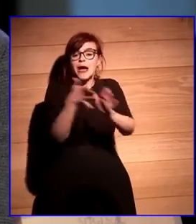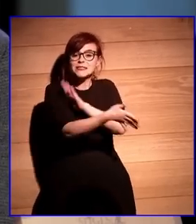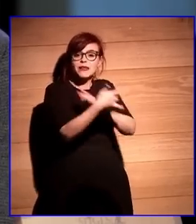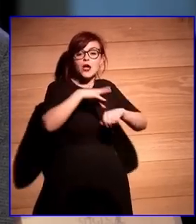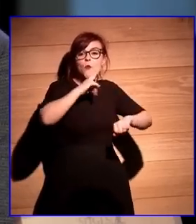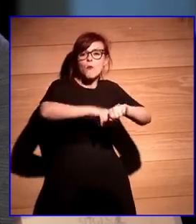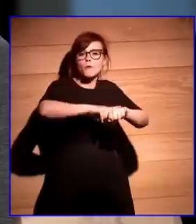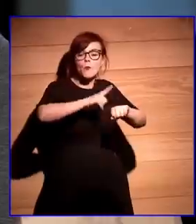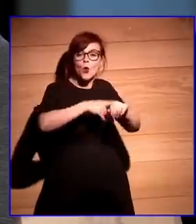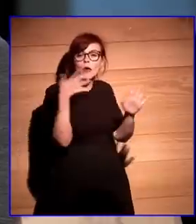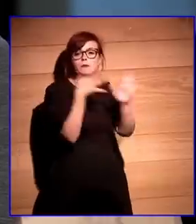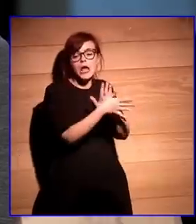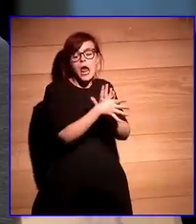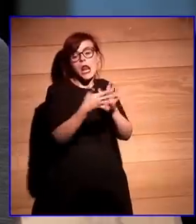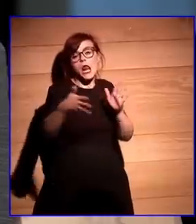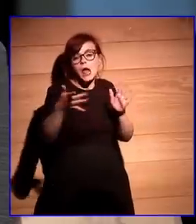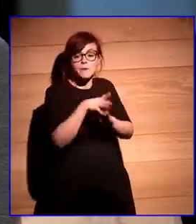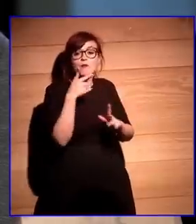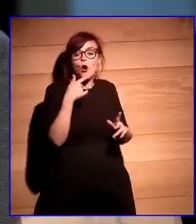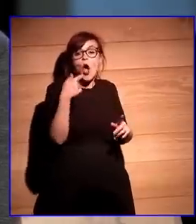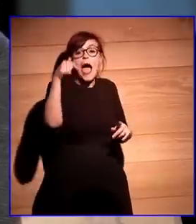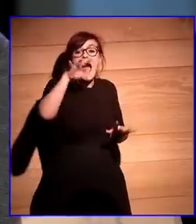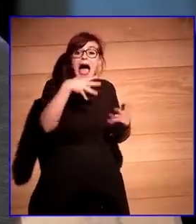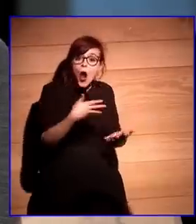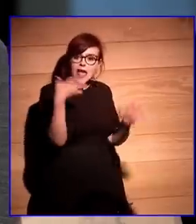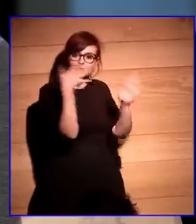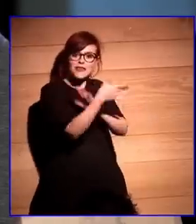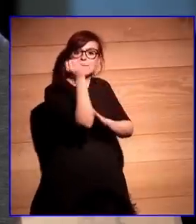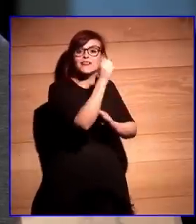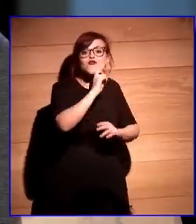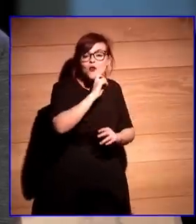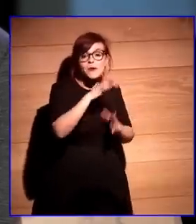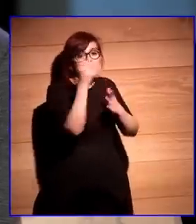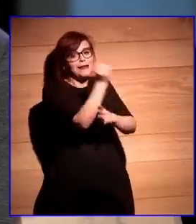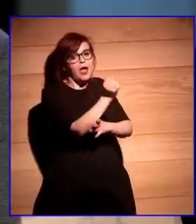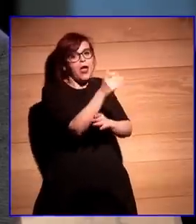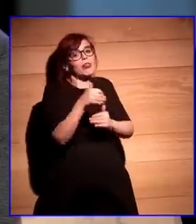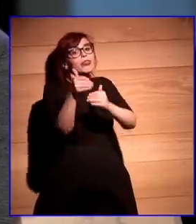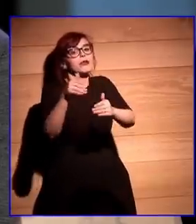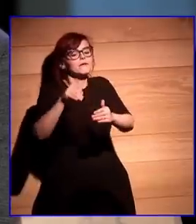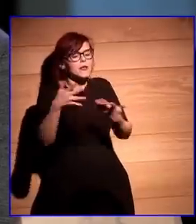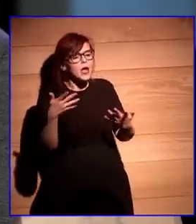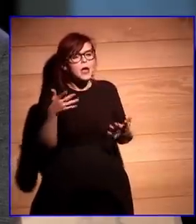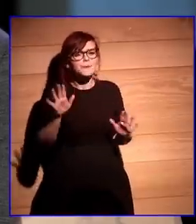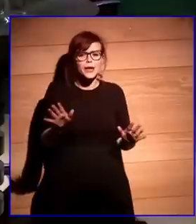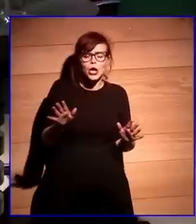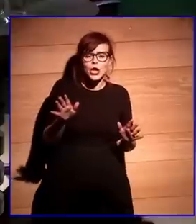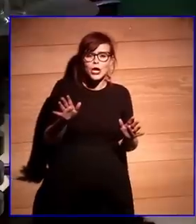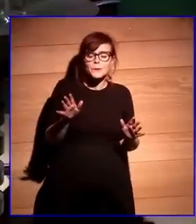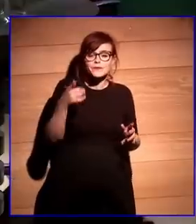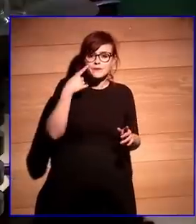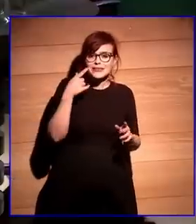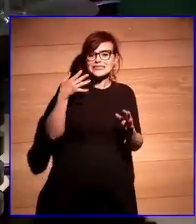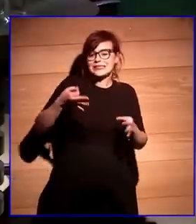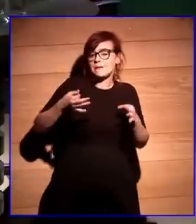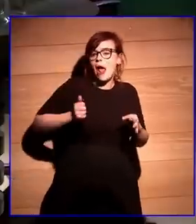cómo le va a matar hasta al día siguiente, por ejemplo. Claro. No, lo hace ahora mismo. Lo que no hace es matarlo. Sí, pero es verdad que, por ejemplo, una de las cosas que hacen